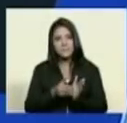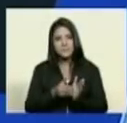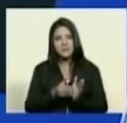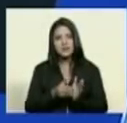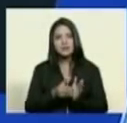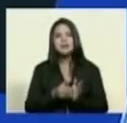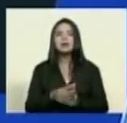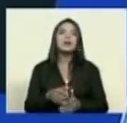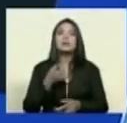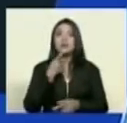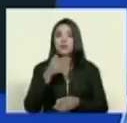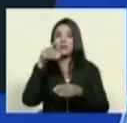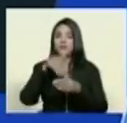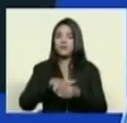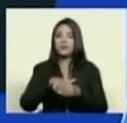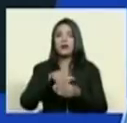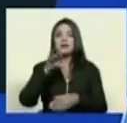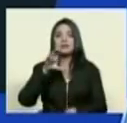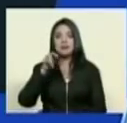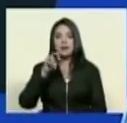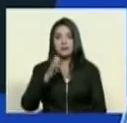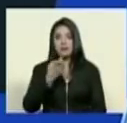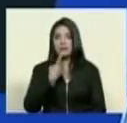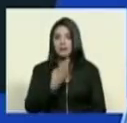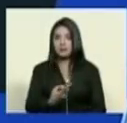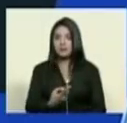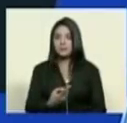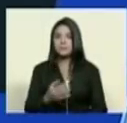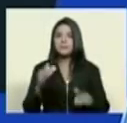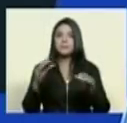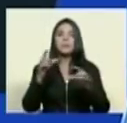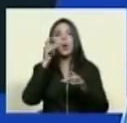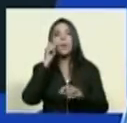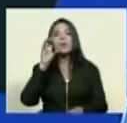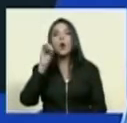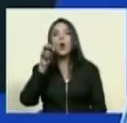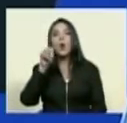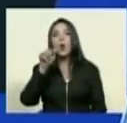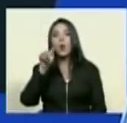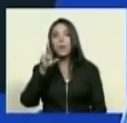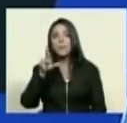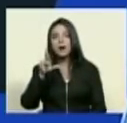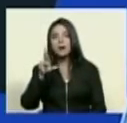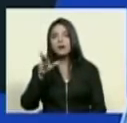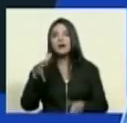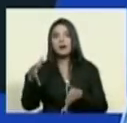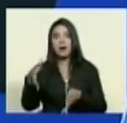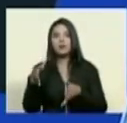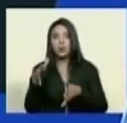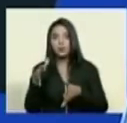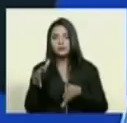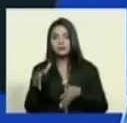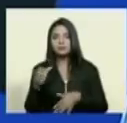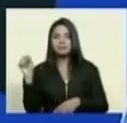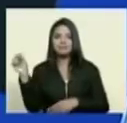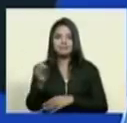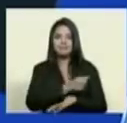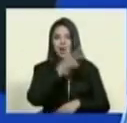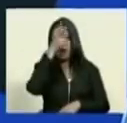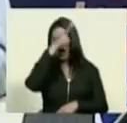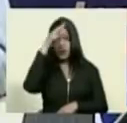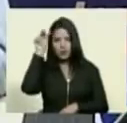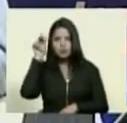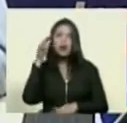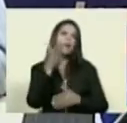691.547 votos según el boletín del CNE. Omar Prieto no solamente le ganó a Manuel Rosales, a